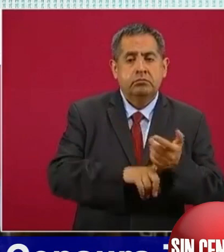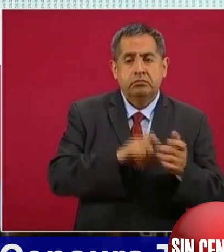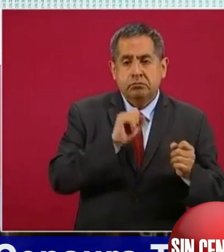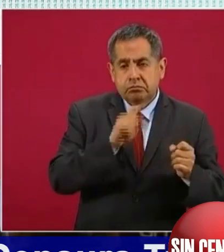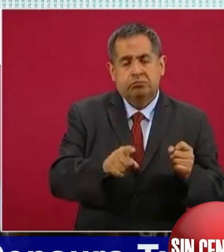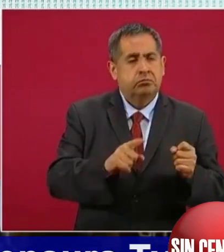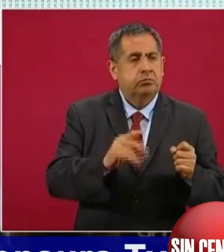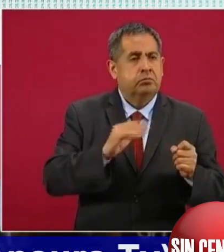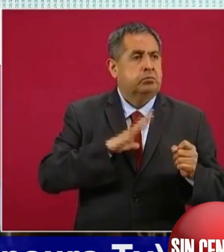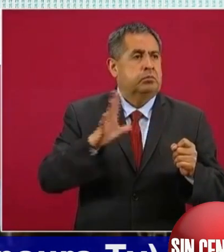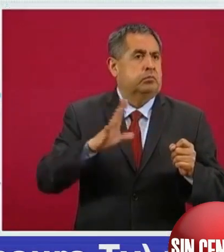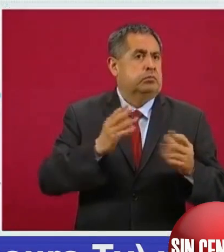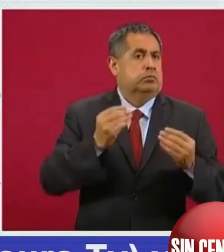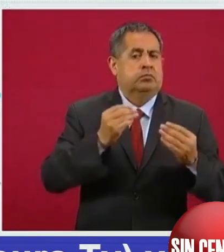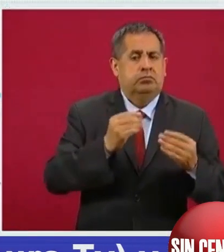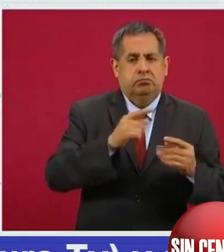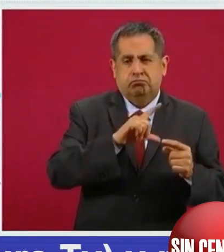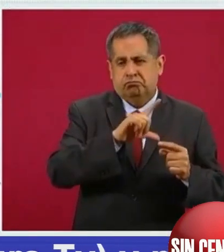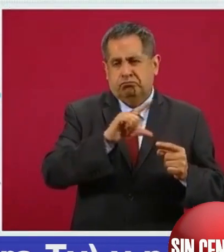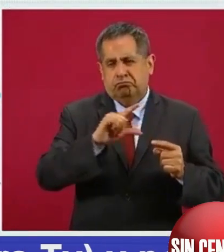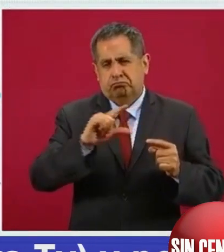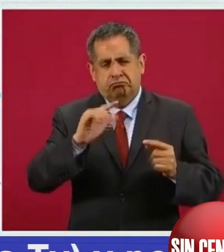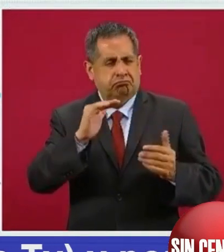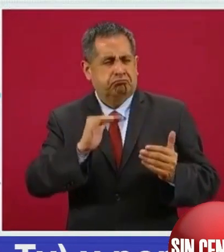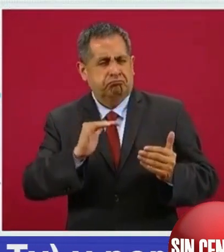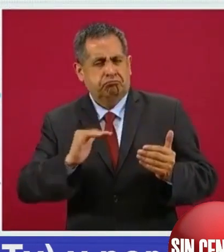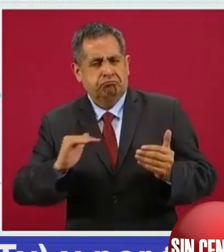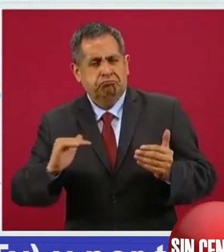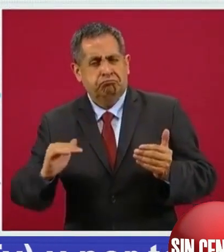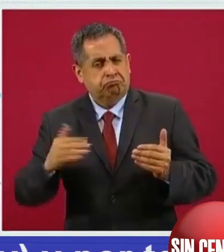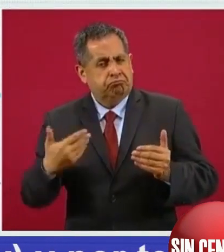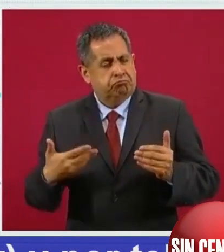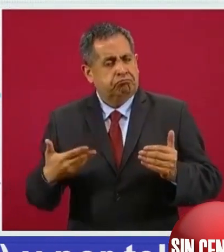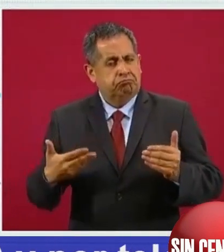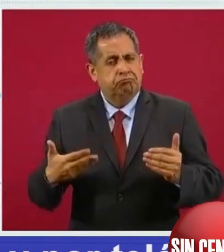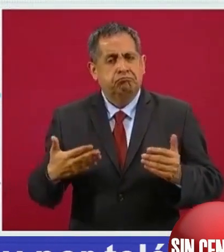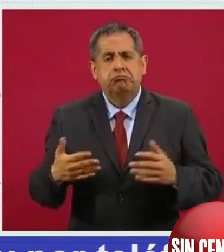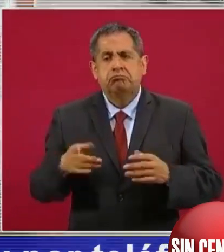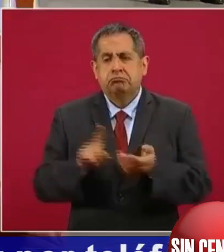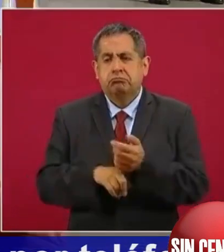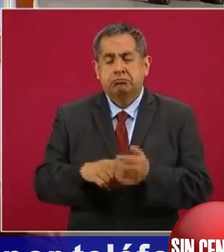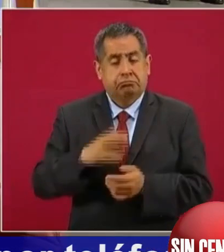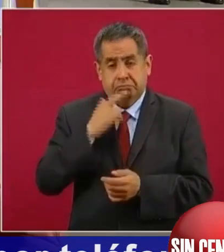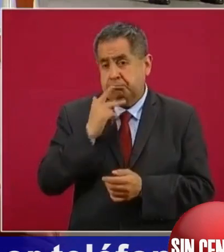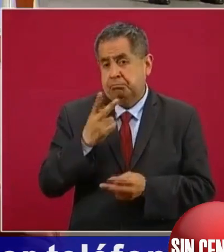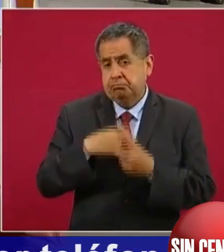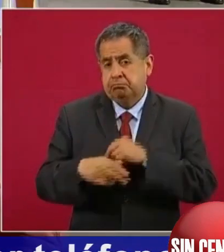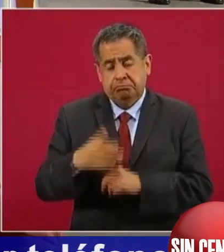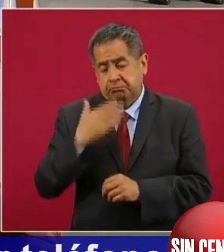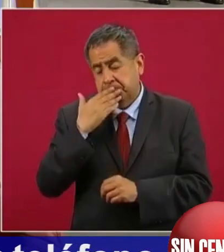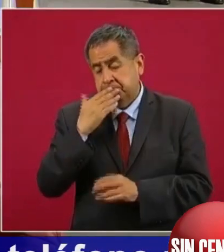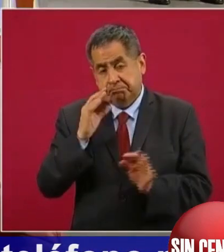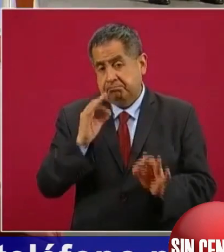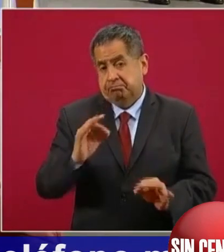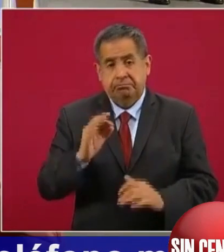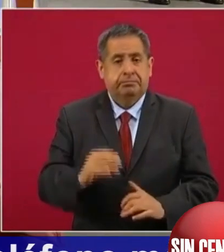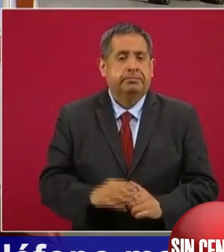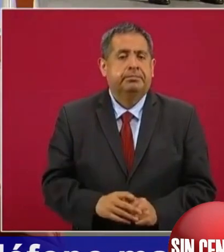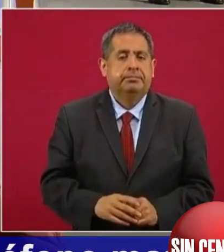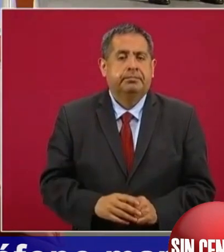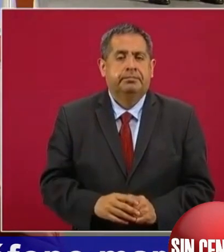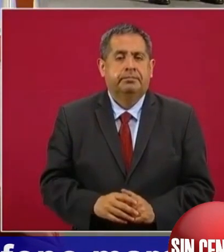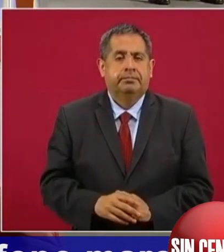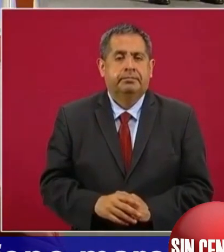mayores sobresaltos, con una pequeña meseta en los últimos 21 días, pero ha tenido reducción de la hospitalización. La siguiente.